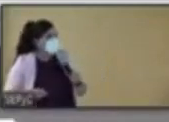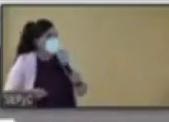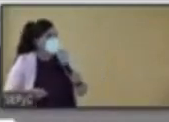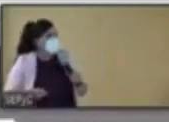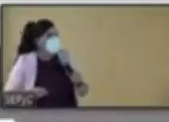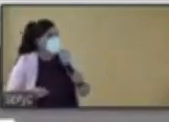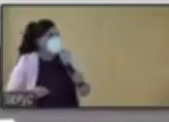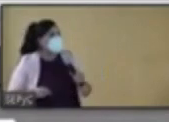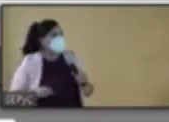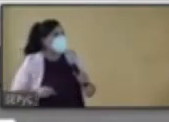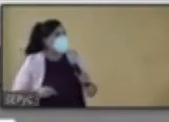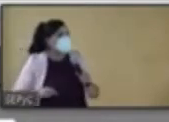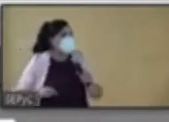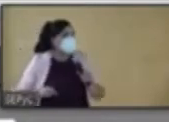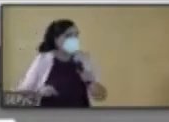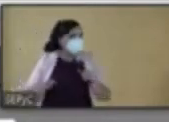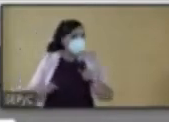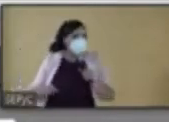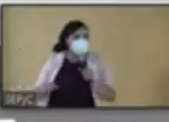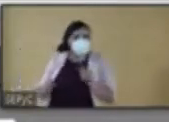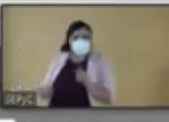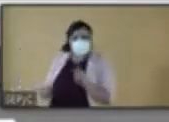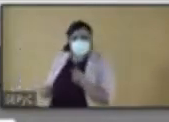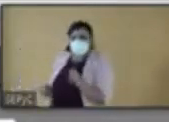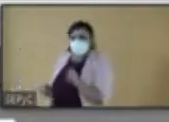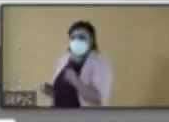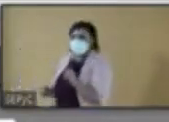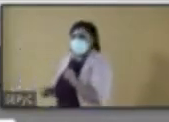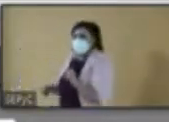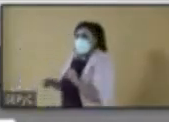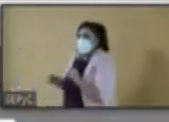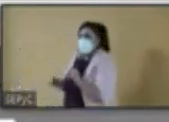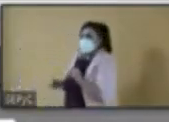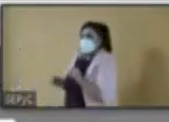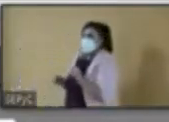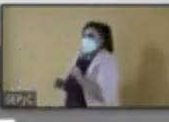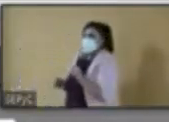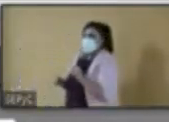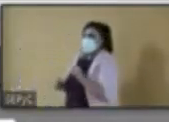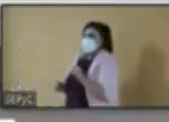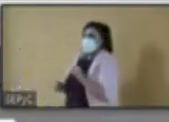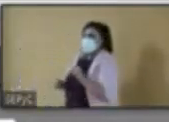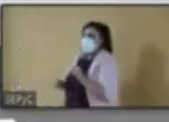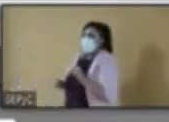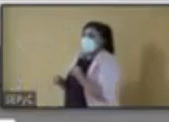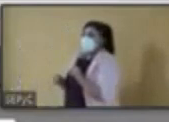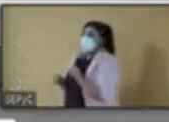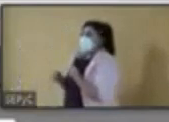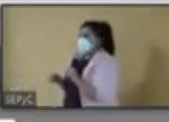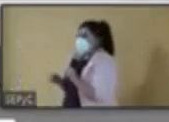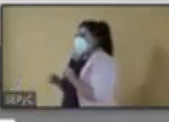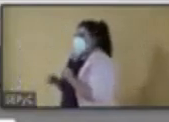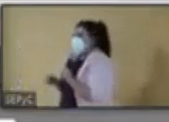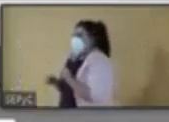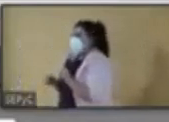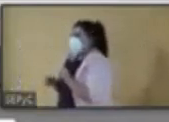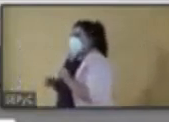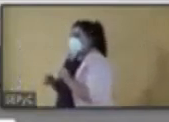De hecho, si nos damos cuenta, en este apartado es donde también podemos identificar hasta la cuenta bancaria por razón de